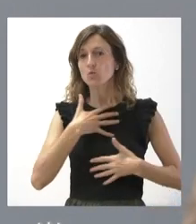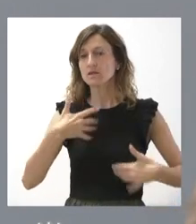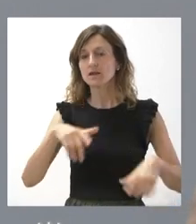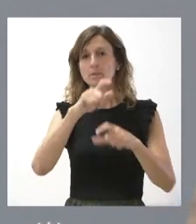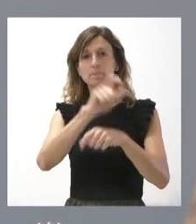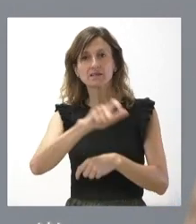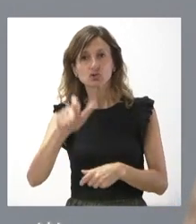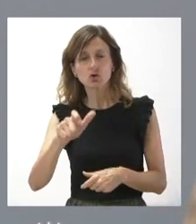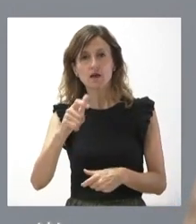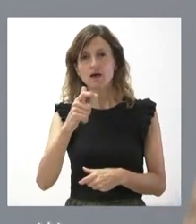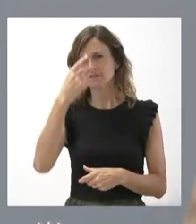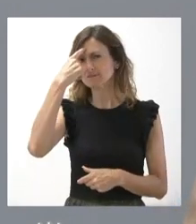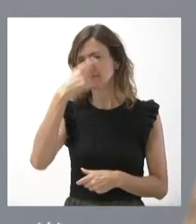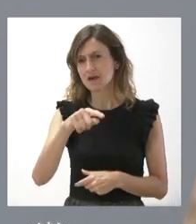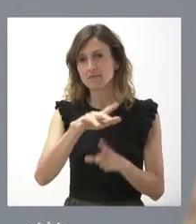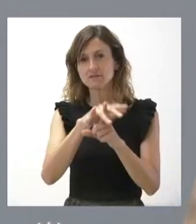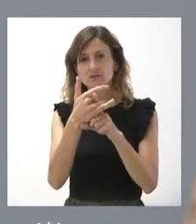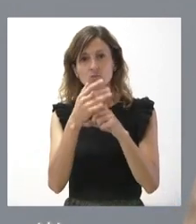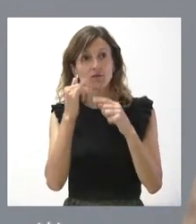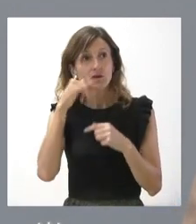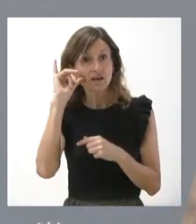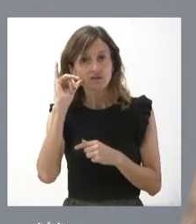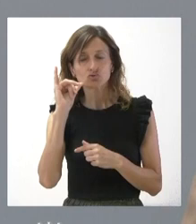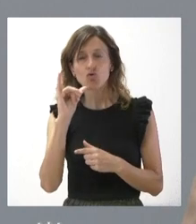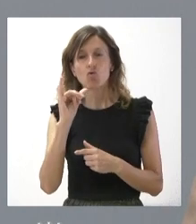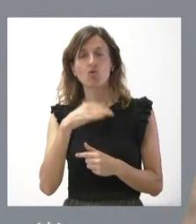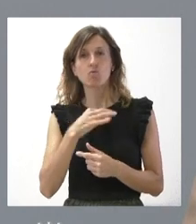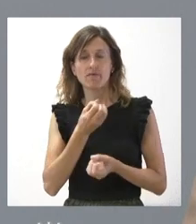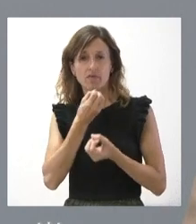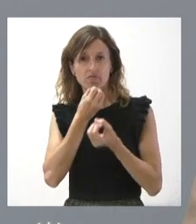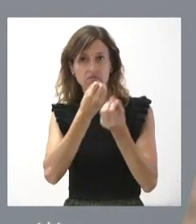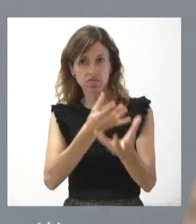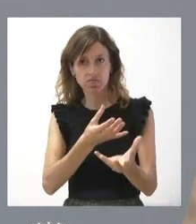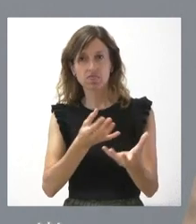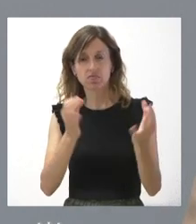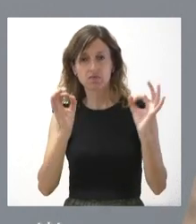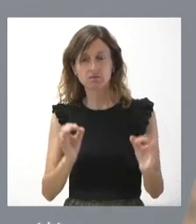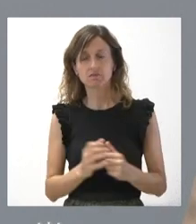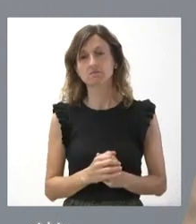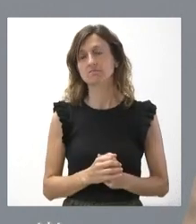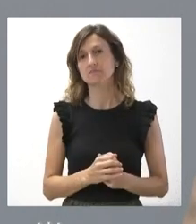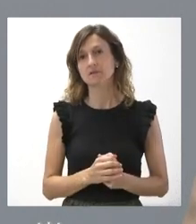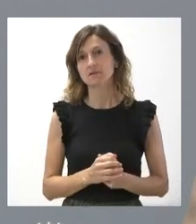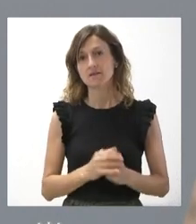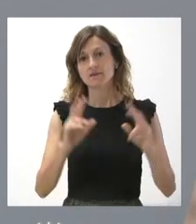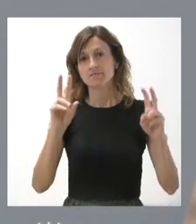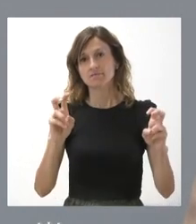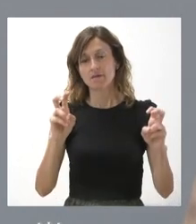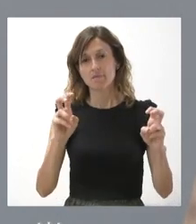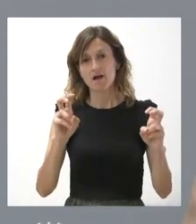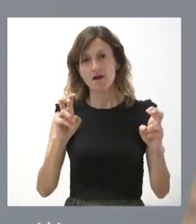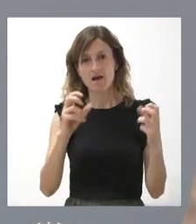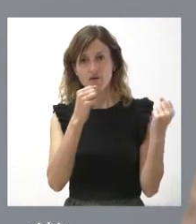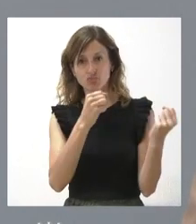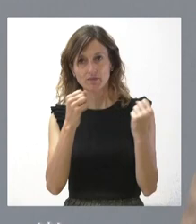tenga conocimiento de situaciones de riesgo pues lo ponga también en conocimiento de las autoridades correspondientes para el